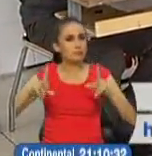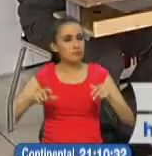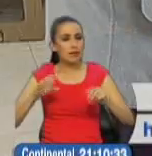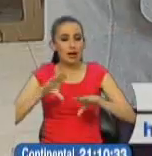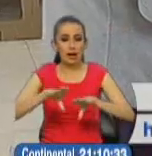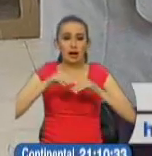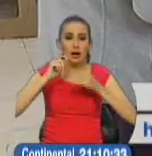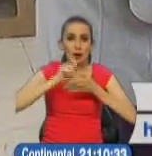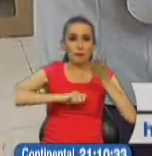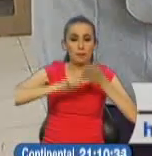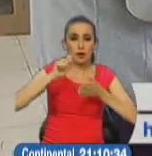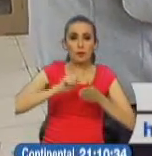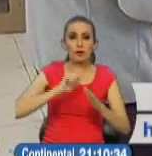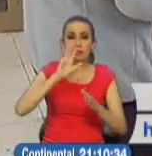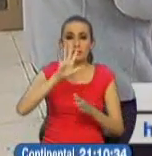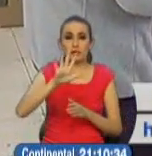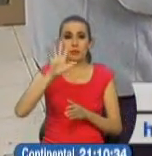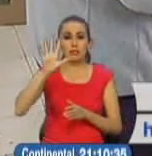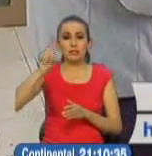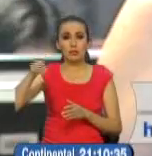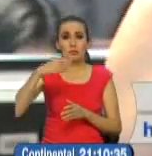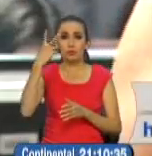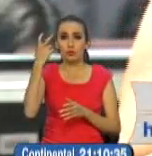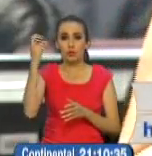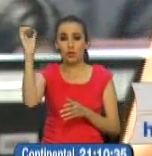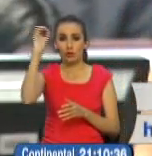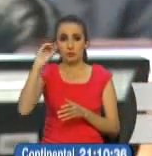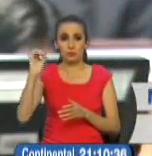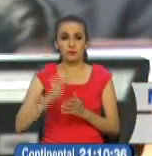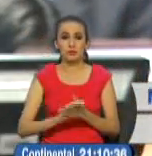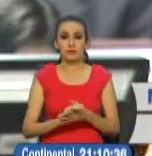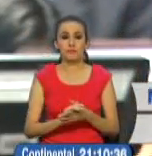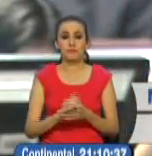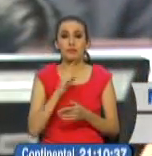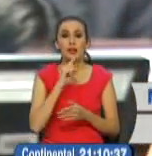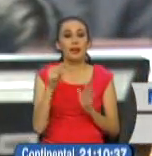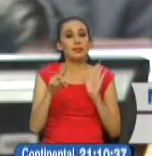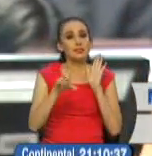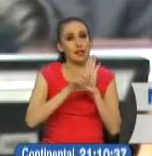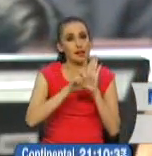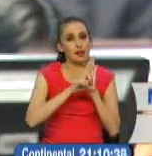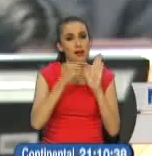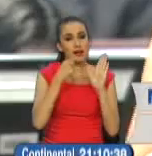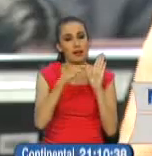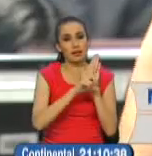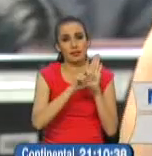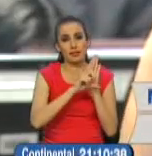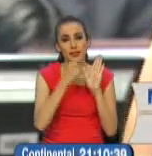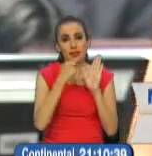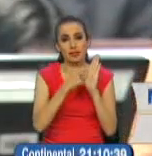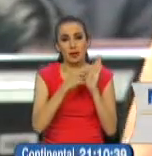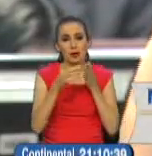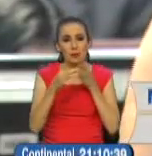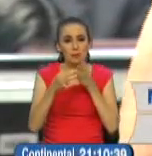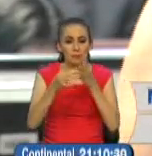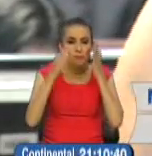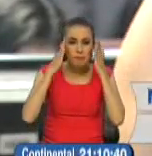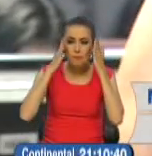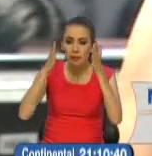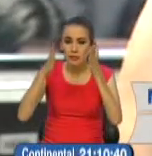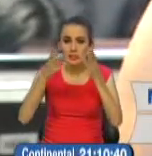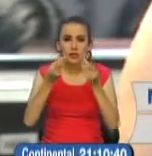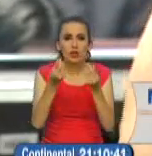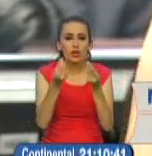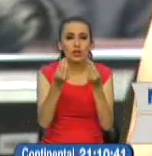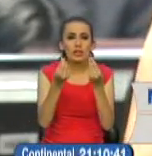en las urnas con el 55.12% de votos. Esta ley lo que provoca es que se persiga aquellos dineros